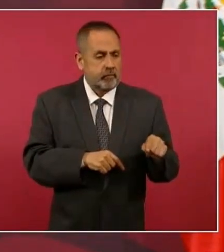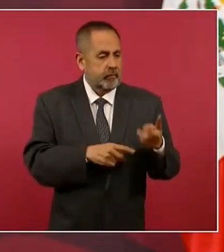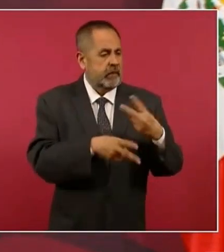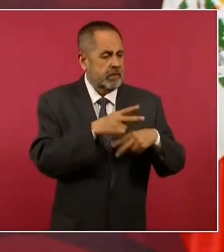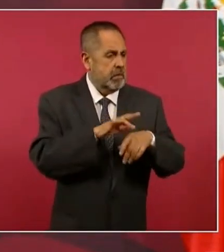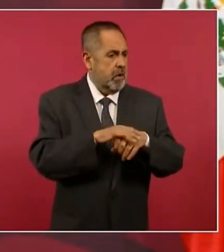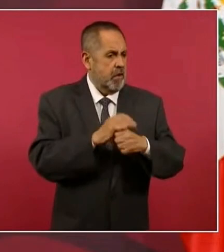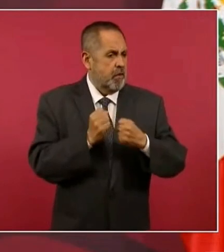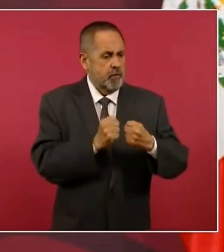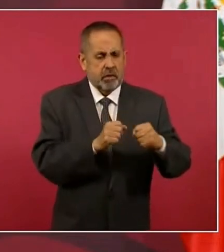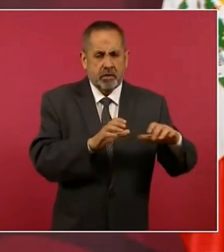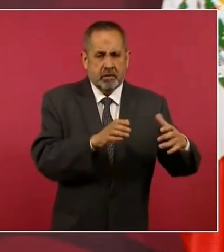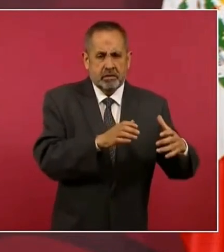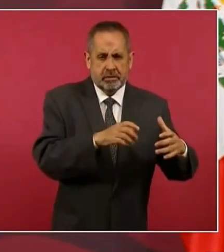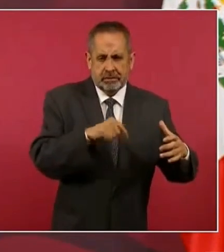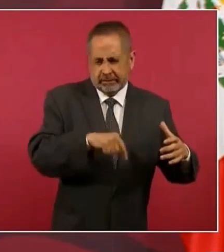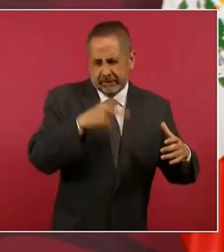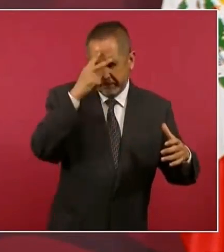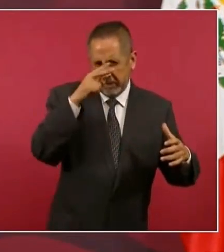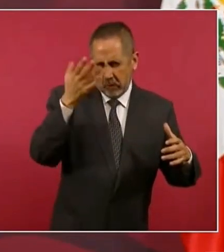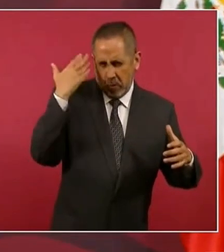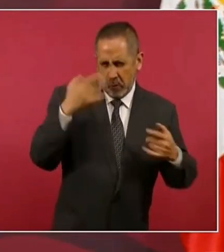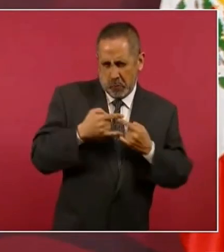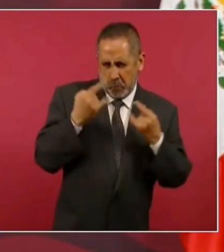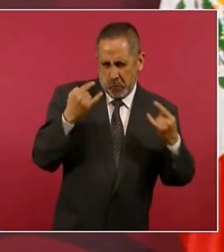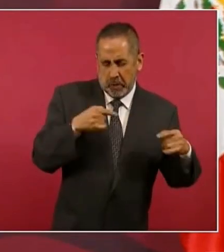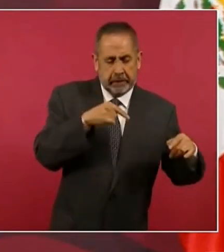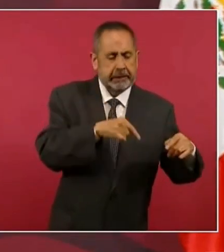fortalecieran en México,